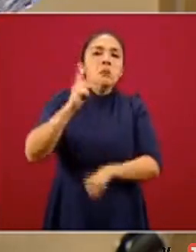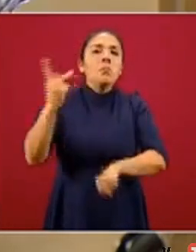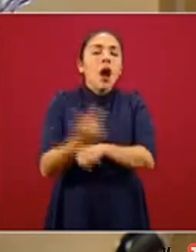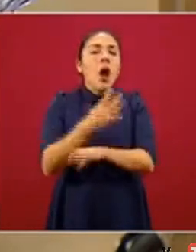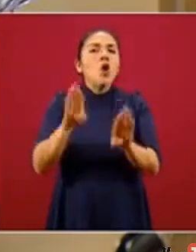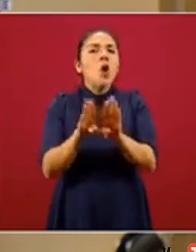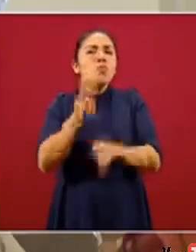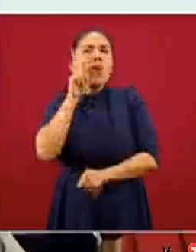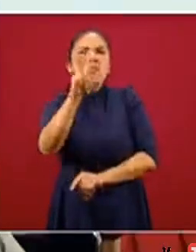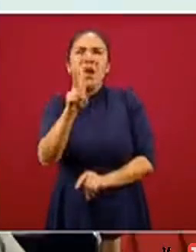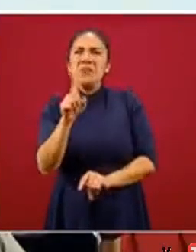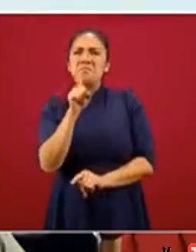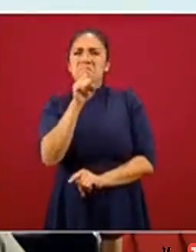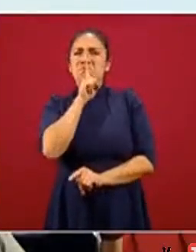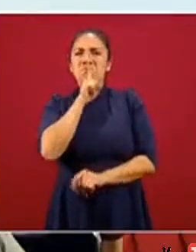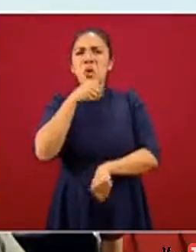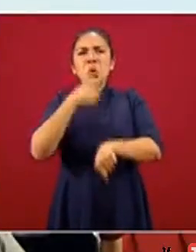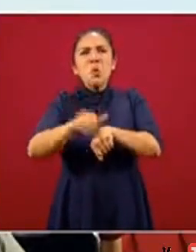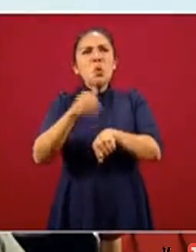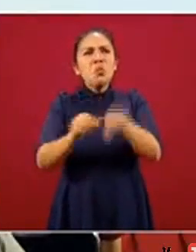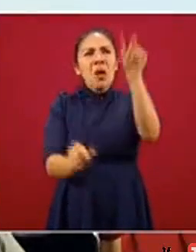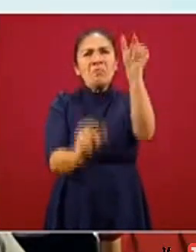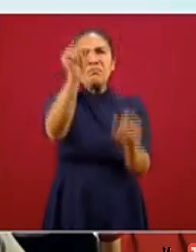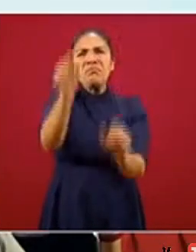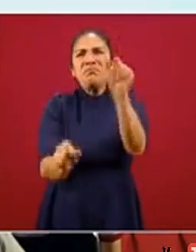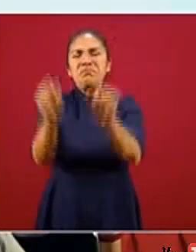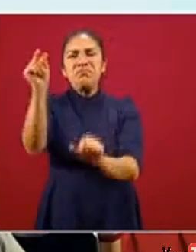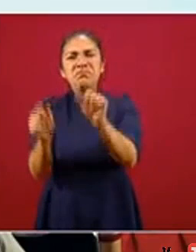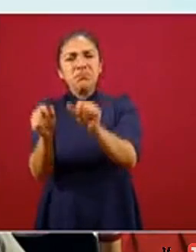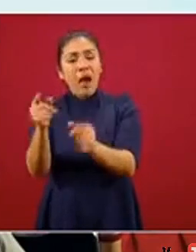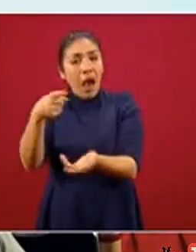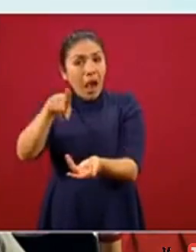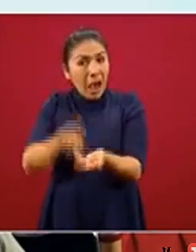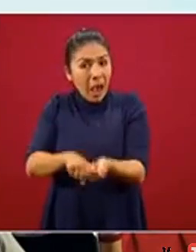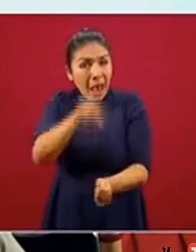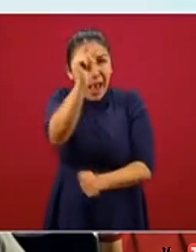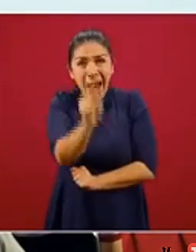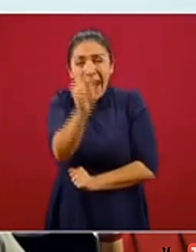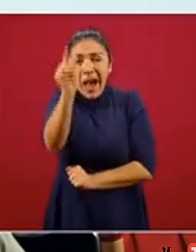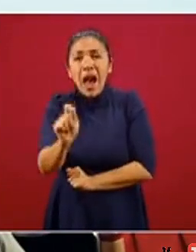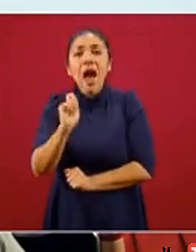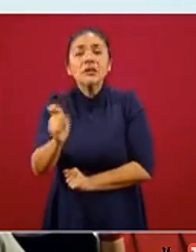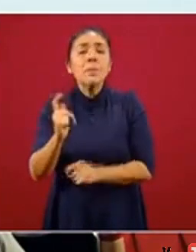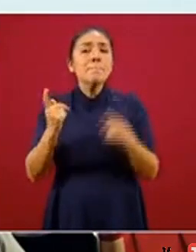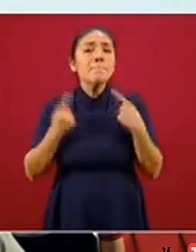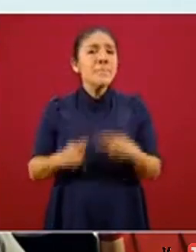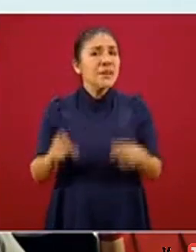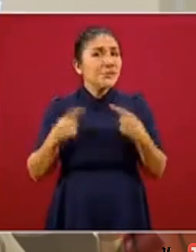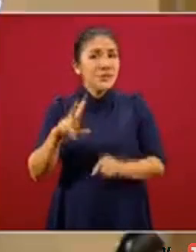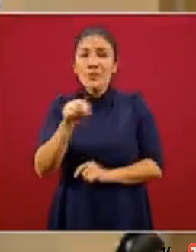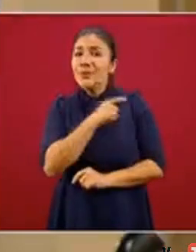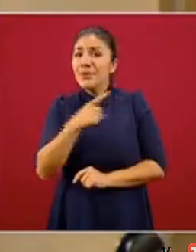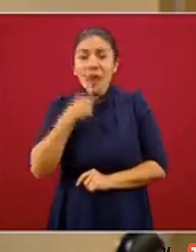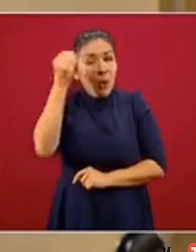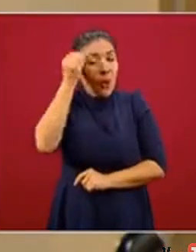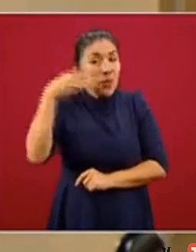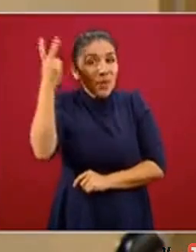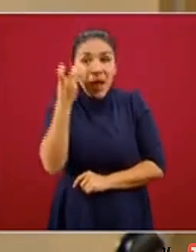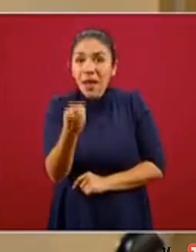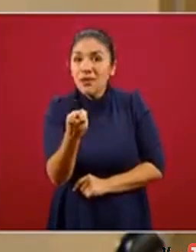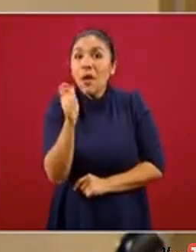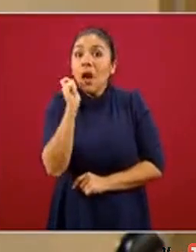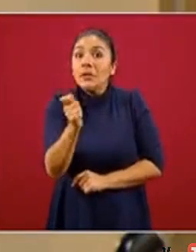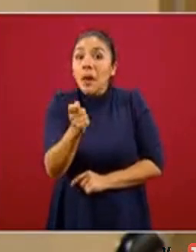de los números se nos olvide que estamos hablando de personas. No debe olvidarse jamás esto. Estamos hablando